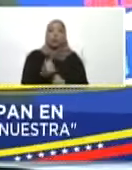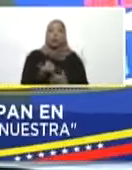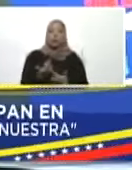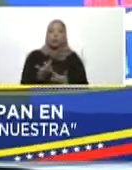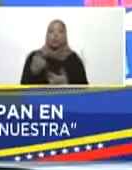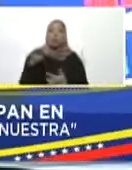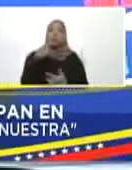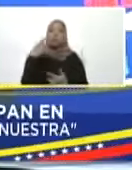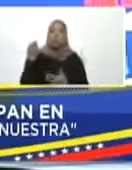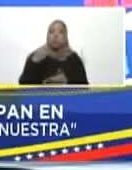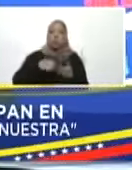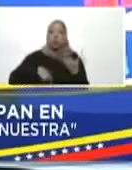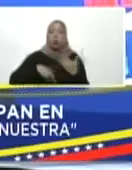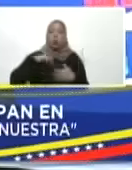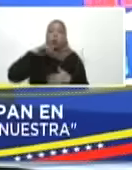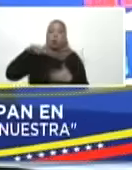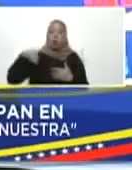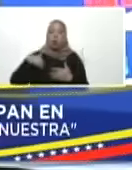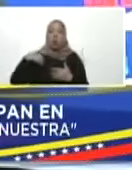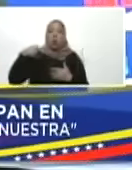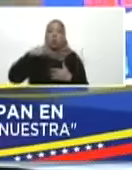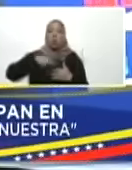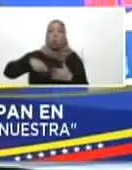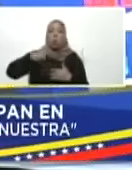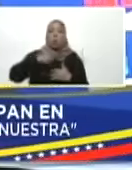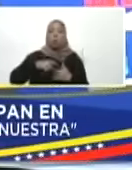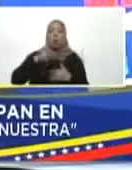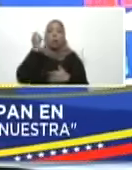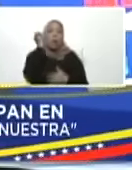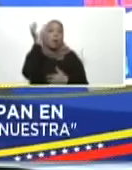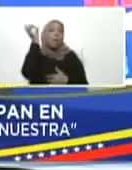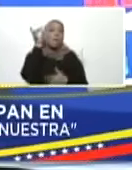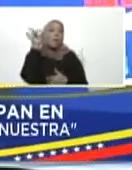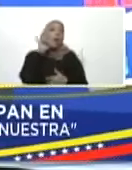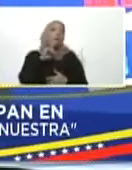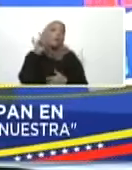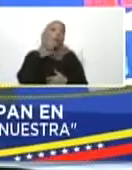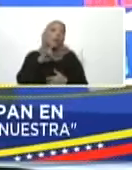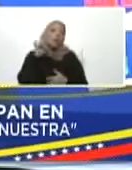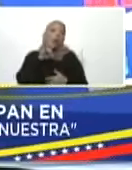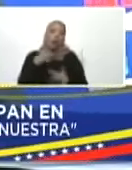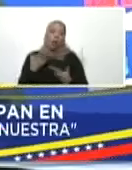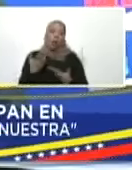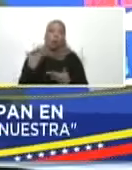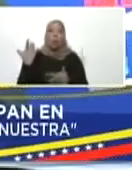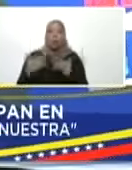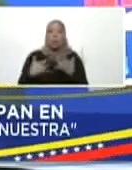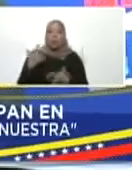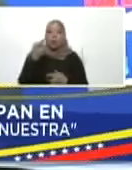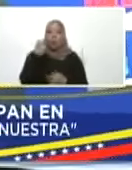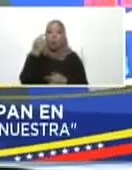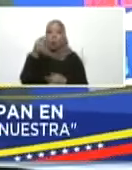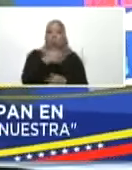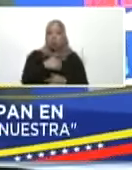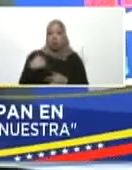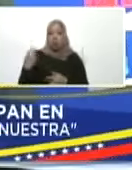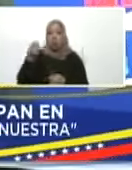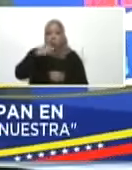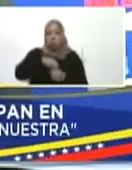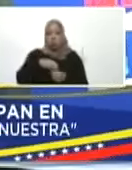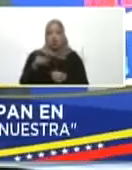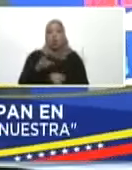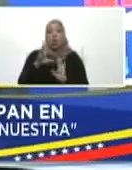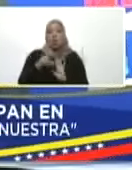busca un afiche, se buscan un invento, una mentira, pero lo que realmente quieren es meterse aquí